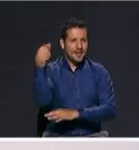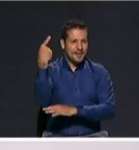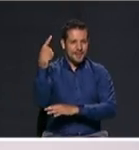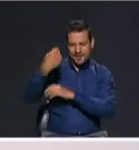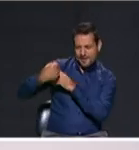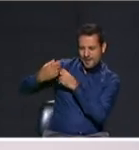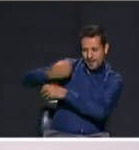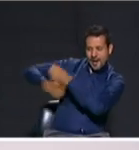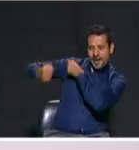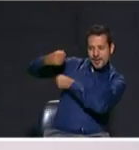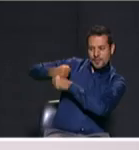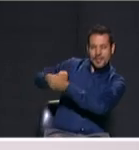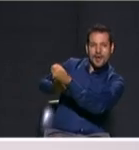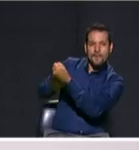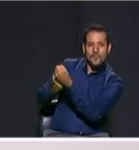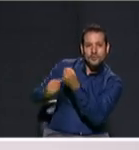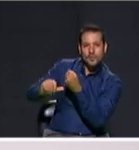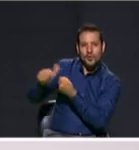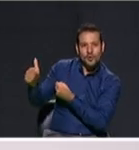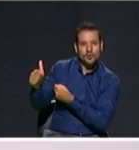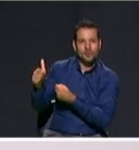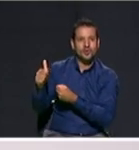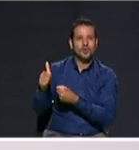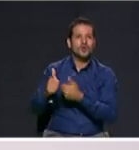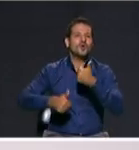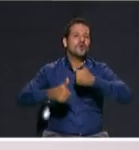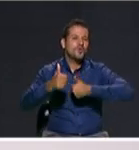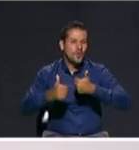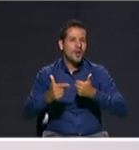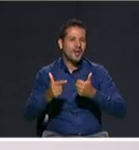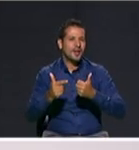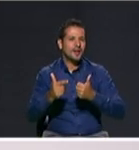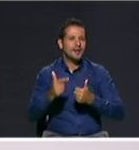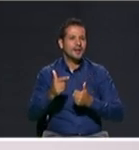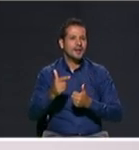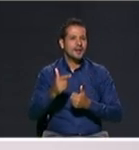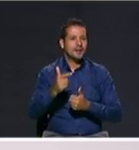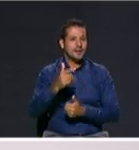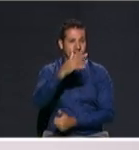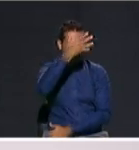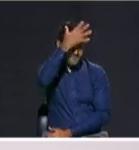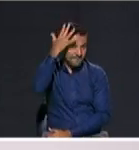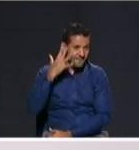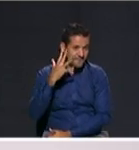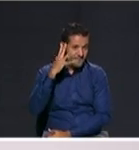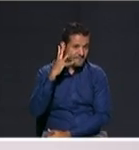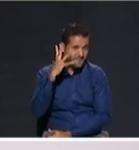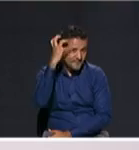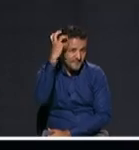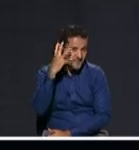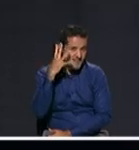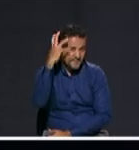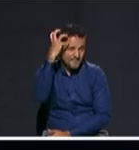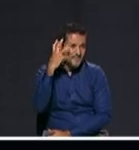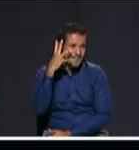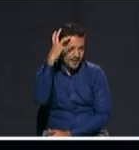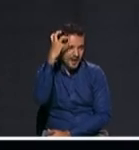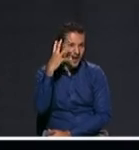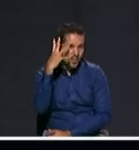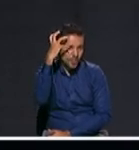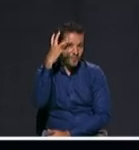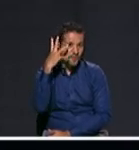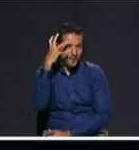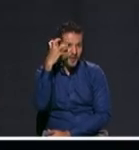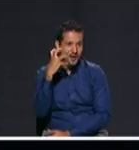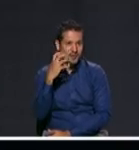pasado haber apoyado a otro candidato en este caso la coalición que se hizo con el candidato sergio fajardo le podría llegar a afectar esa relación ese es un problema